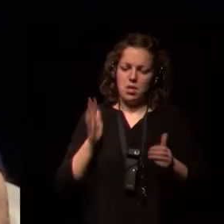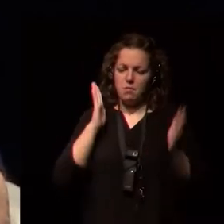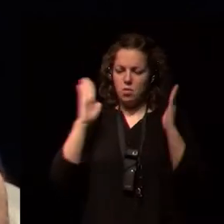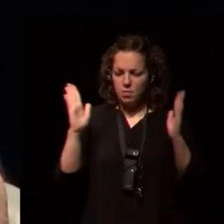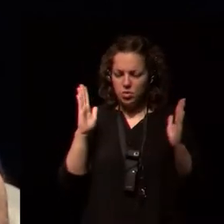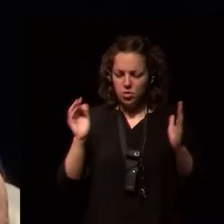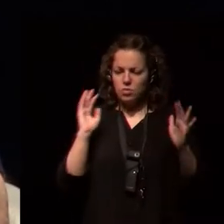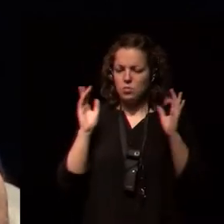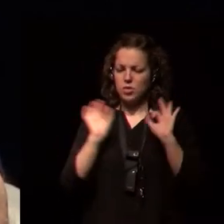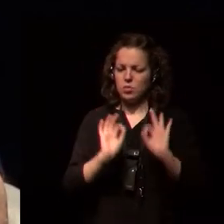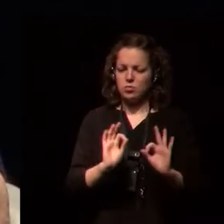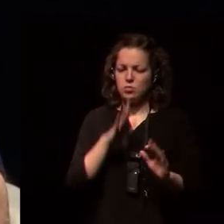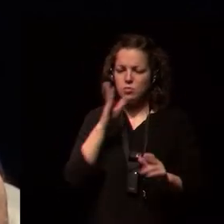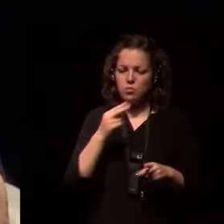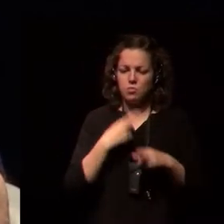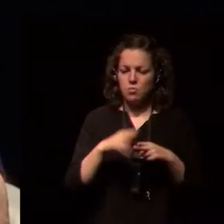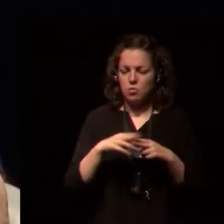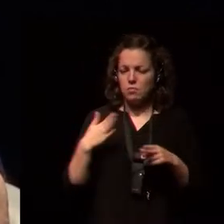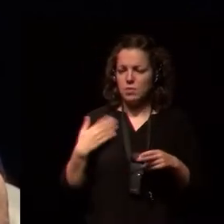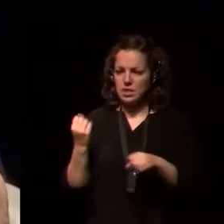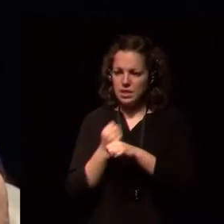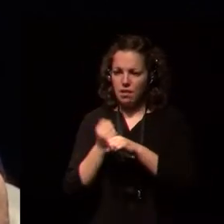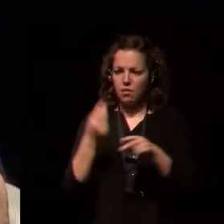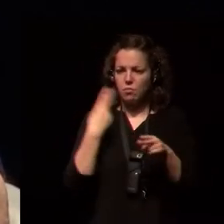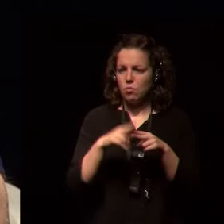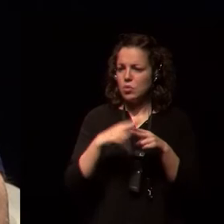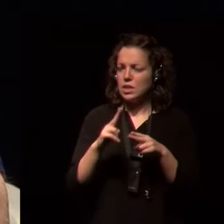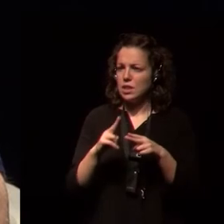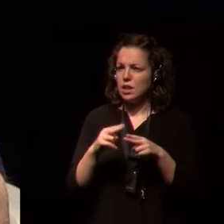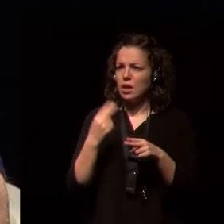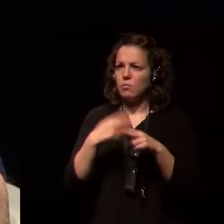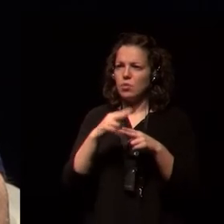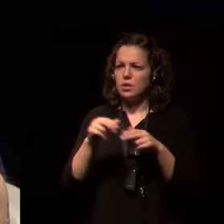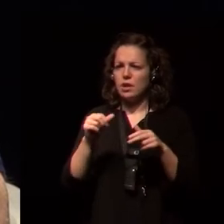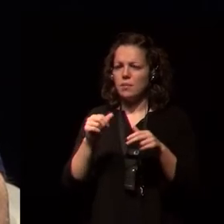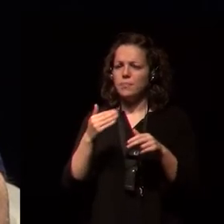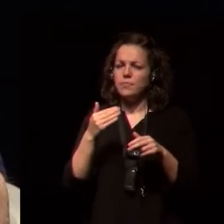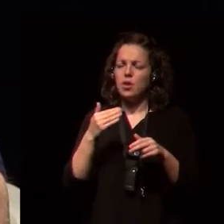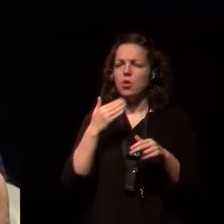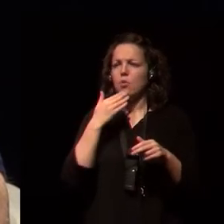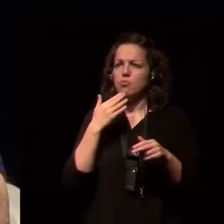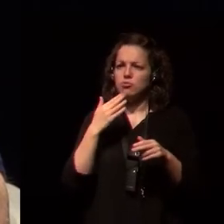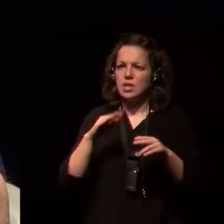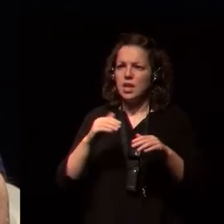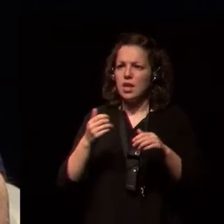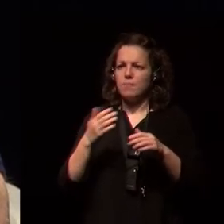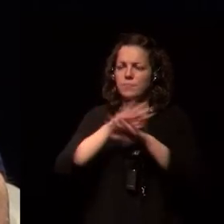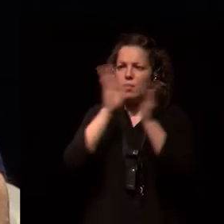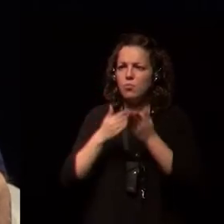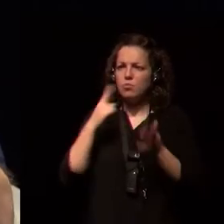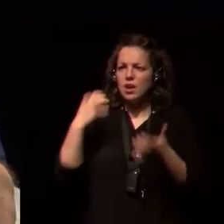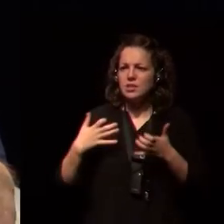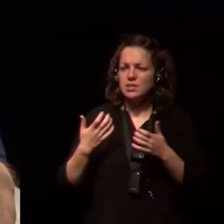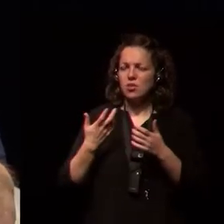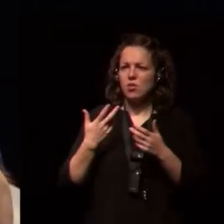en el que parte de la política de mi trabajo era, de alguna manera, un rechazo del mundo artístico